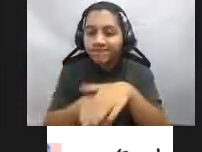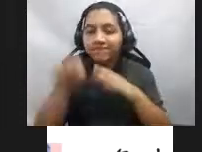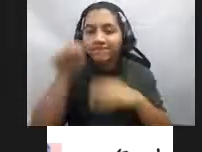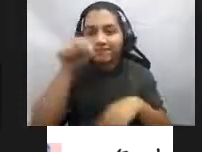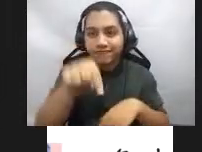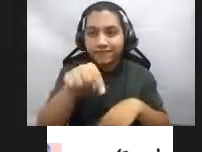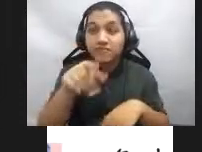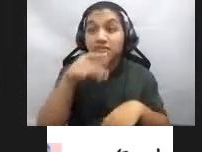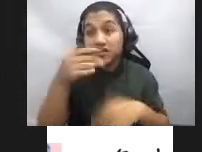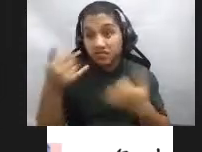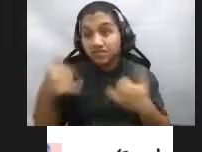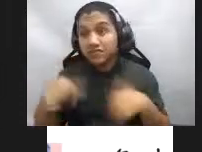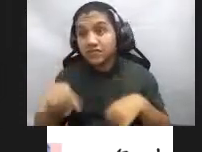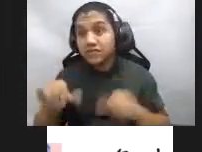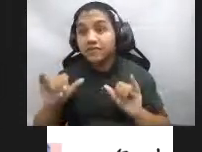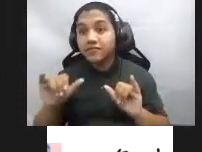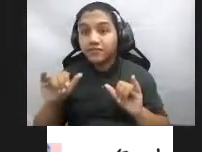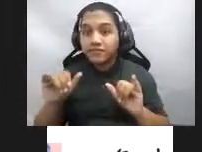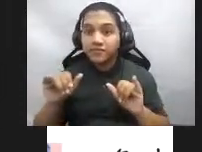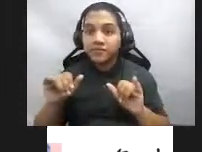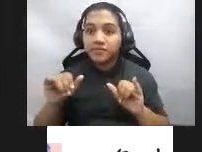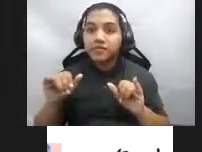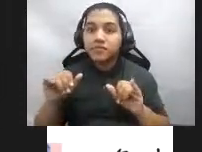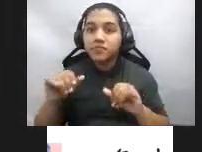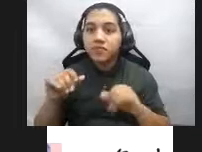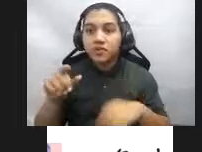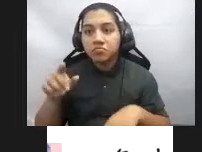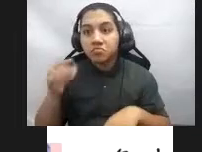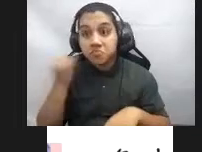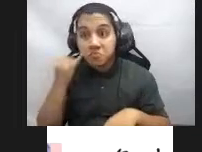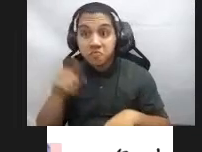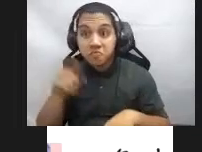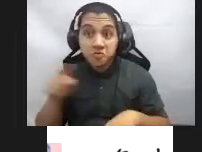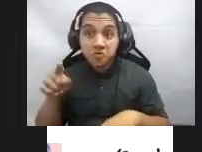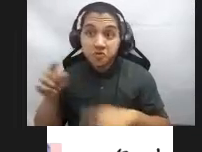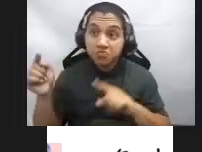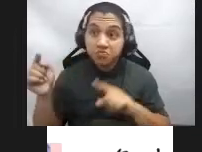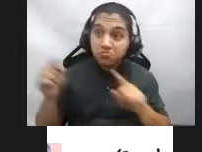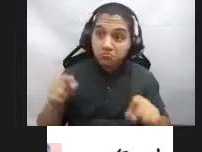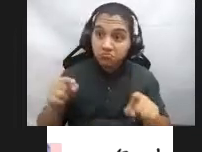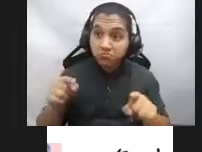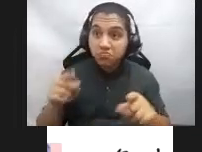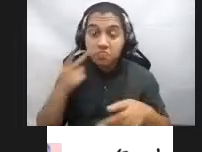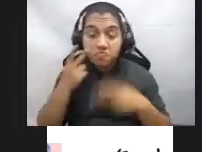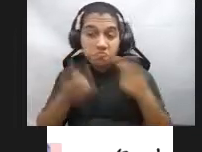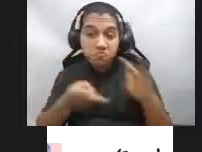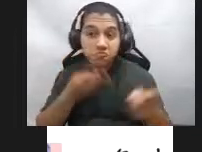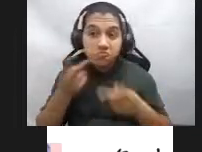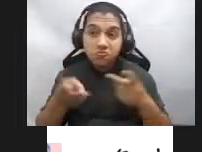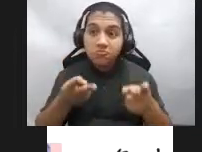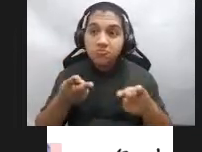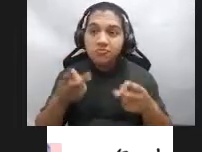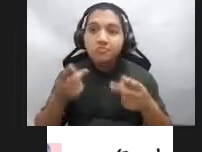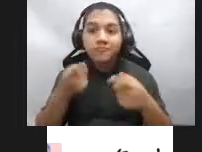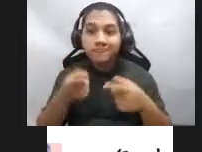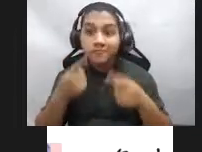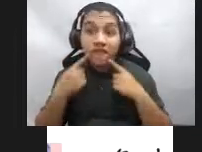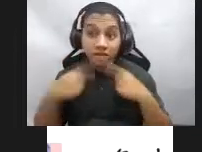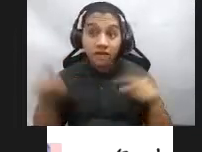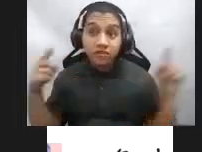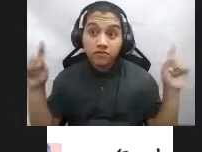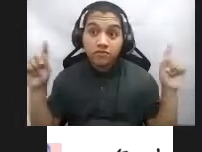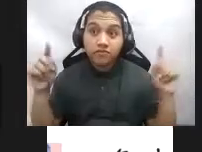está. Y cuando ustedes vayan, si no es que muchos de ustedes ya han ido, pueden visitar ese famoso cementerio